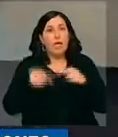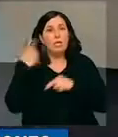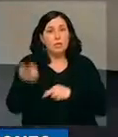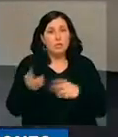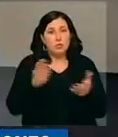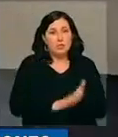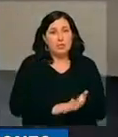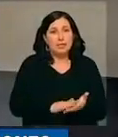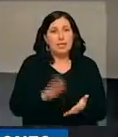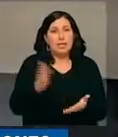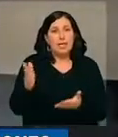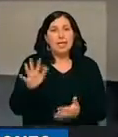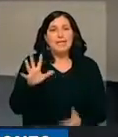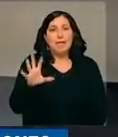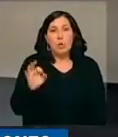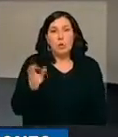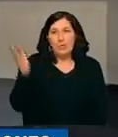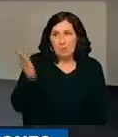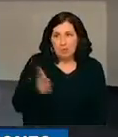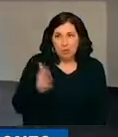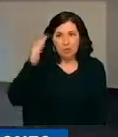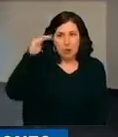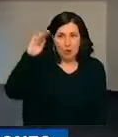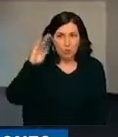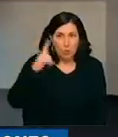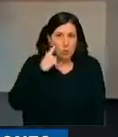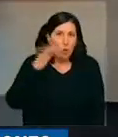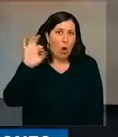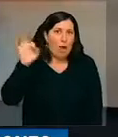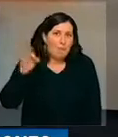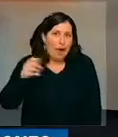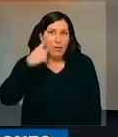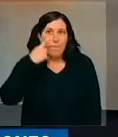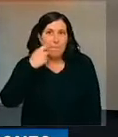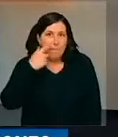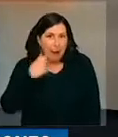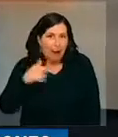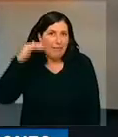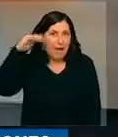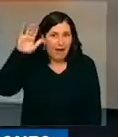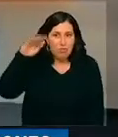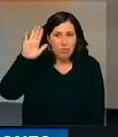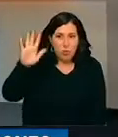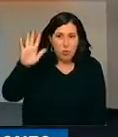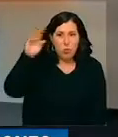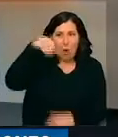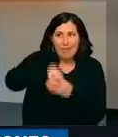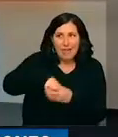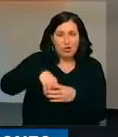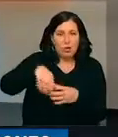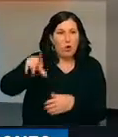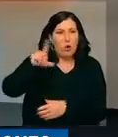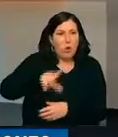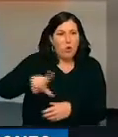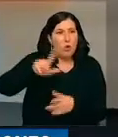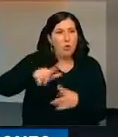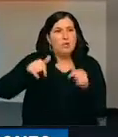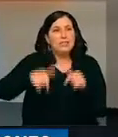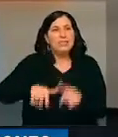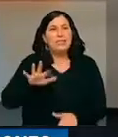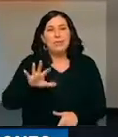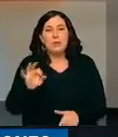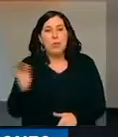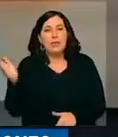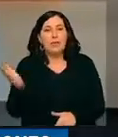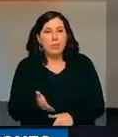de los referentes de adultos, que puede ser un hermano, un padre o, no sé, alguna persona dentro de la institución educativa, el 50% de